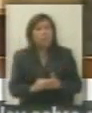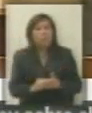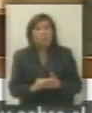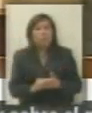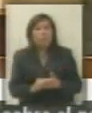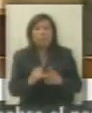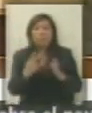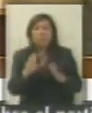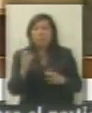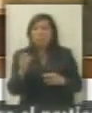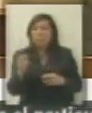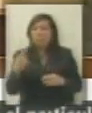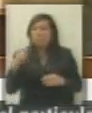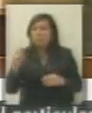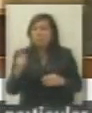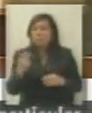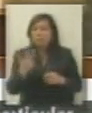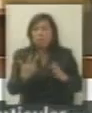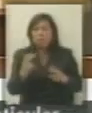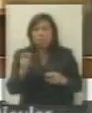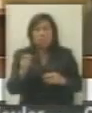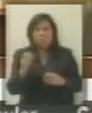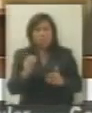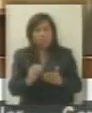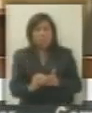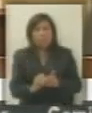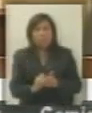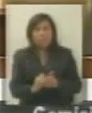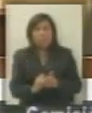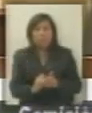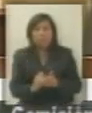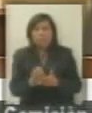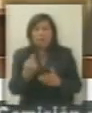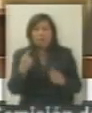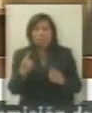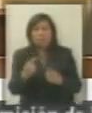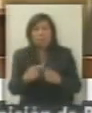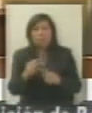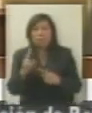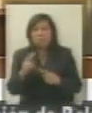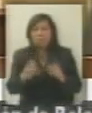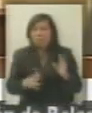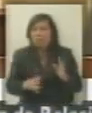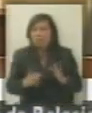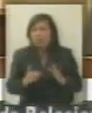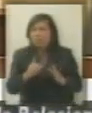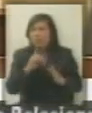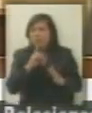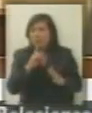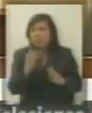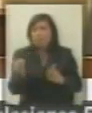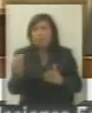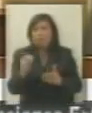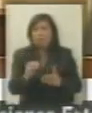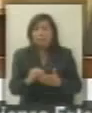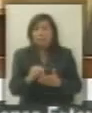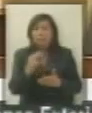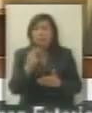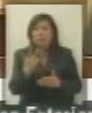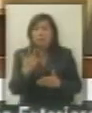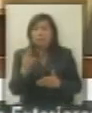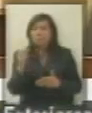de 7.2% a 13.8%. La meta del 2011, señores, es alcanzar el 35